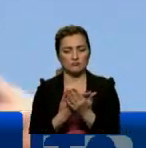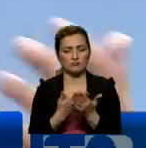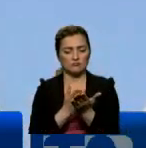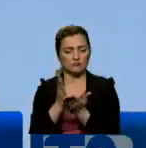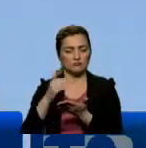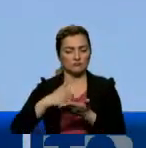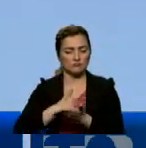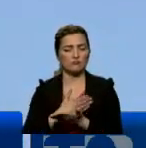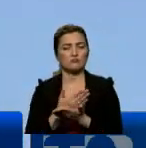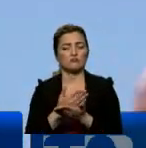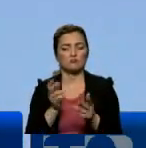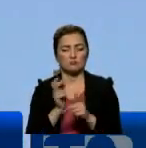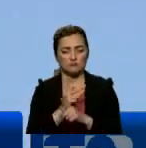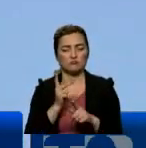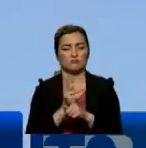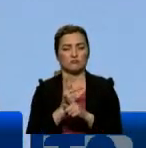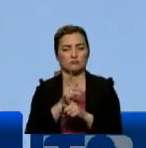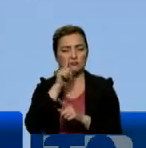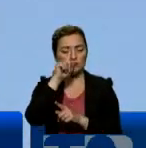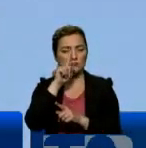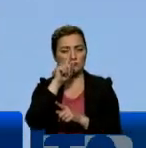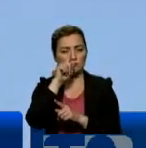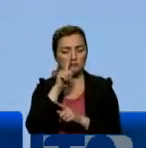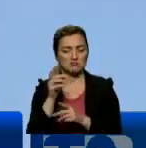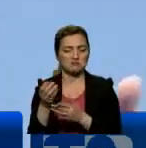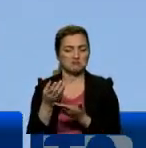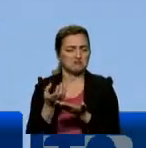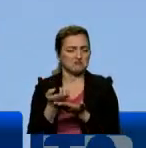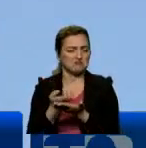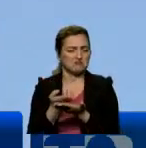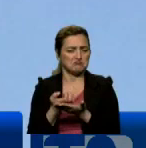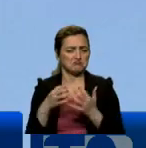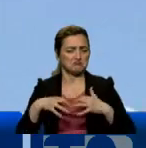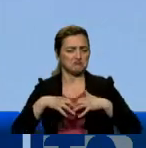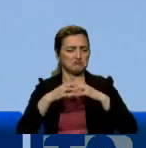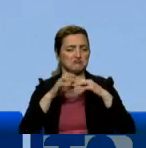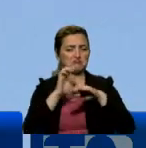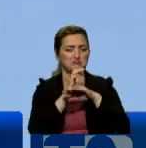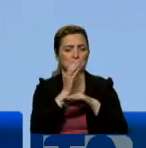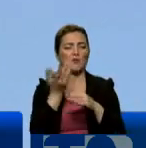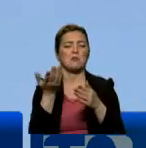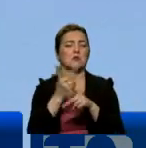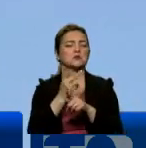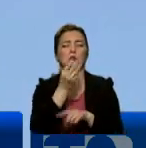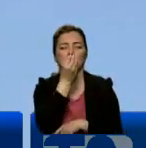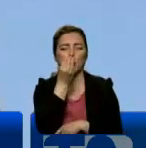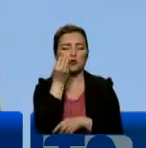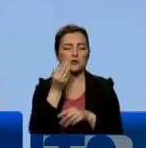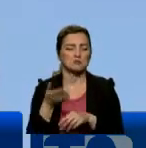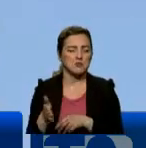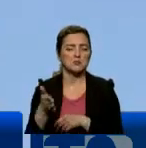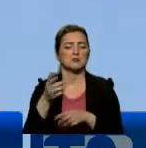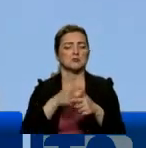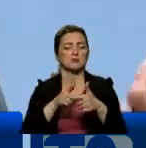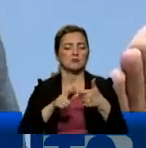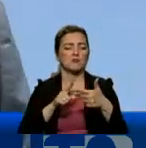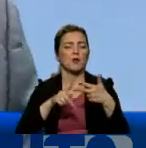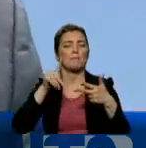el acceso a esos productos que generan empleo, divisas para el país, ¿no? Son rosas, atún,